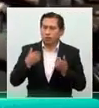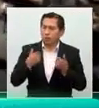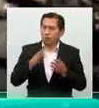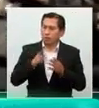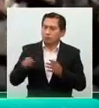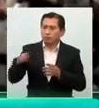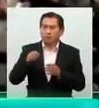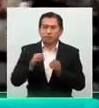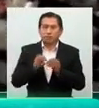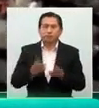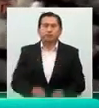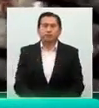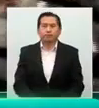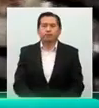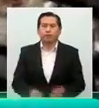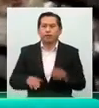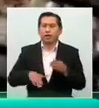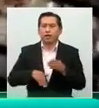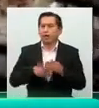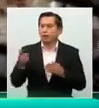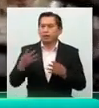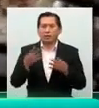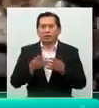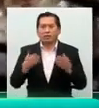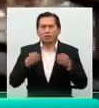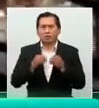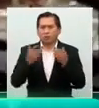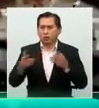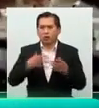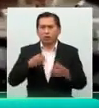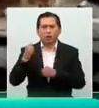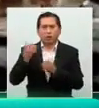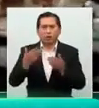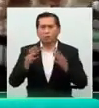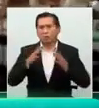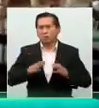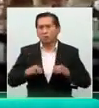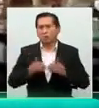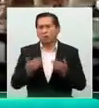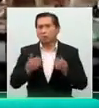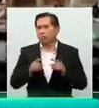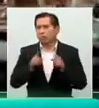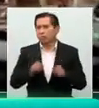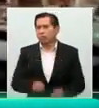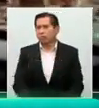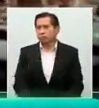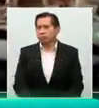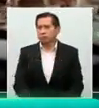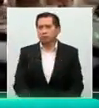compañías privadas de libertad. Afuera del penal existen movilizaciones, por ahora está calmado quizá el ambiente.